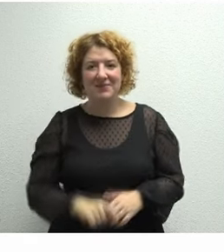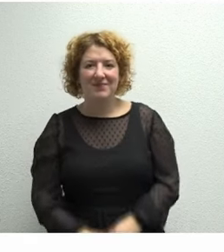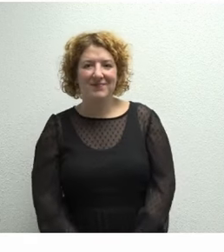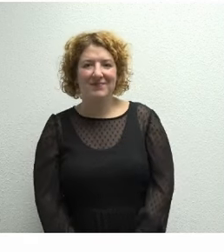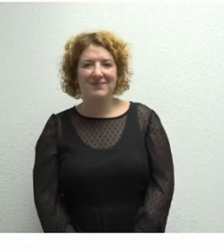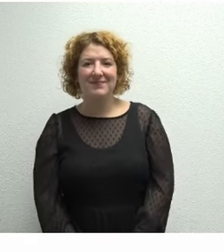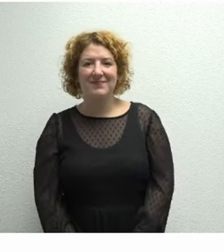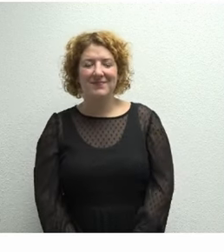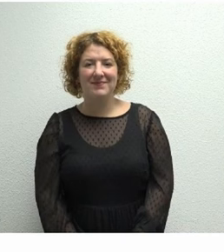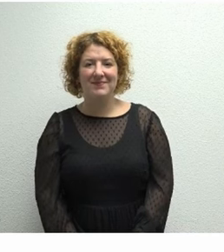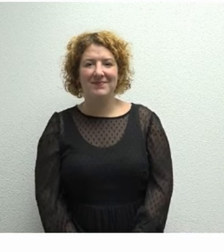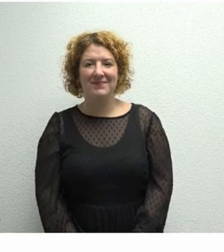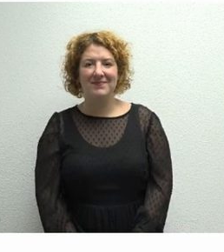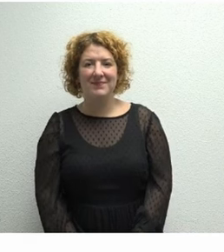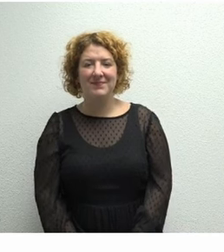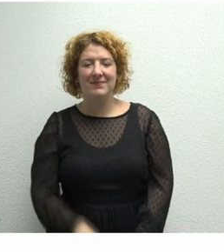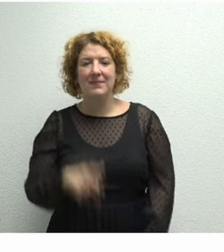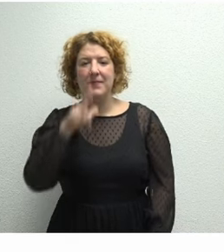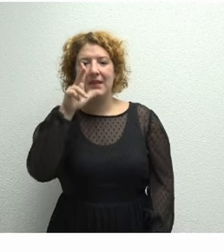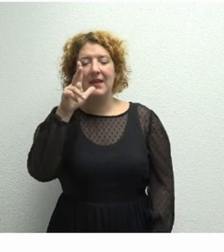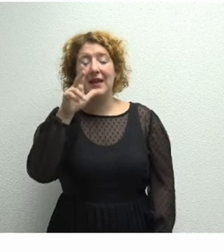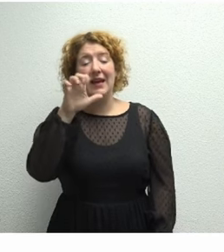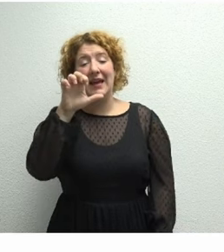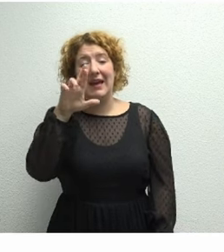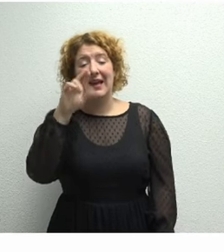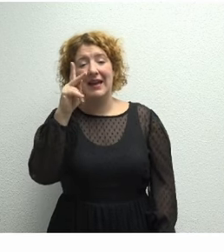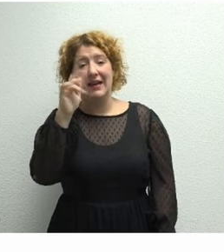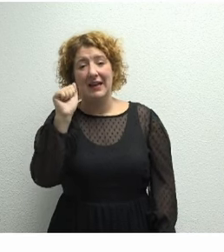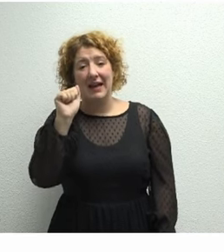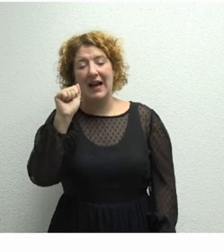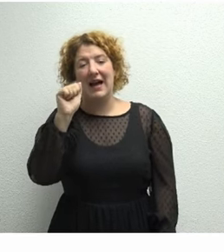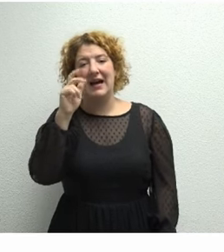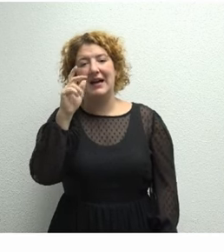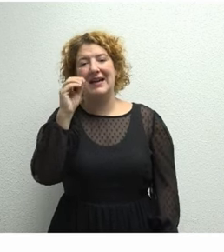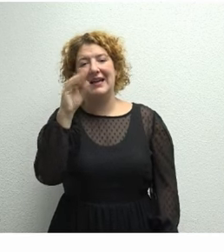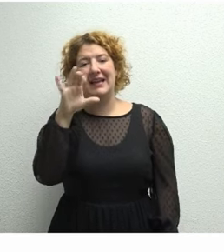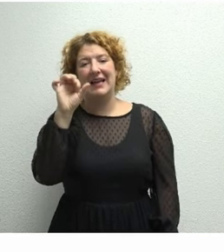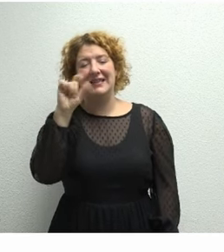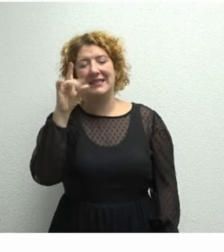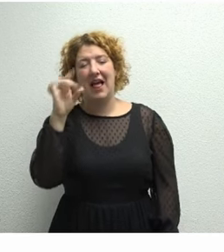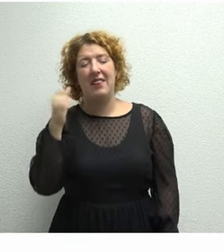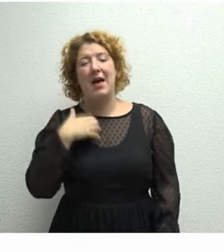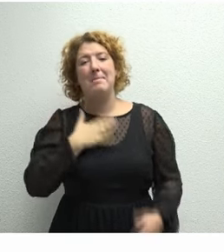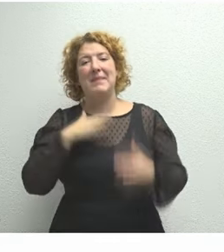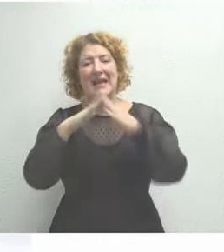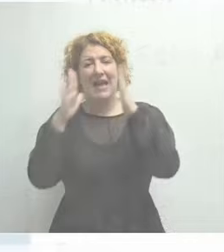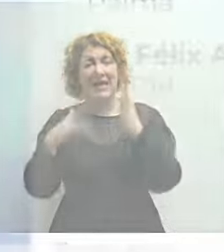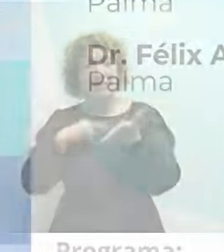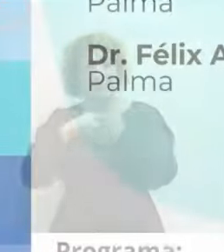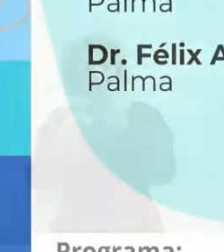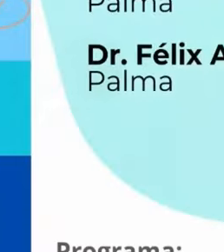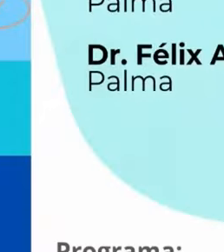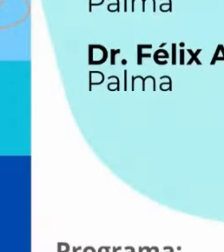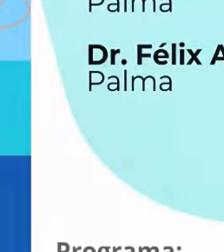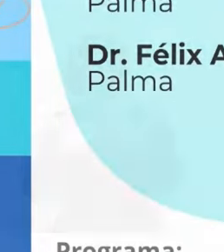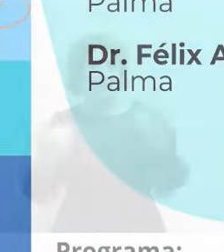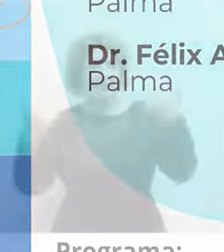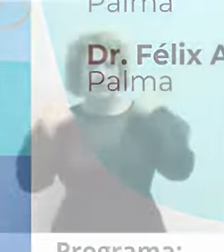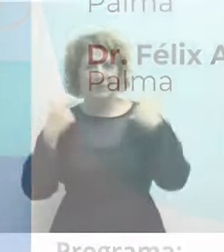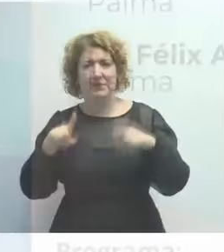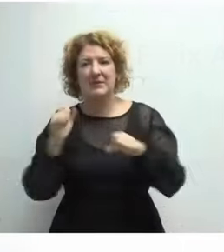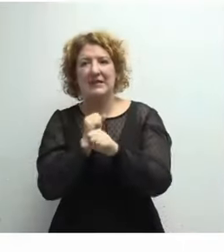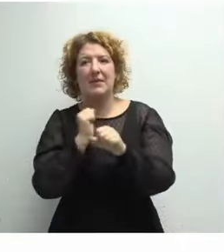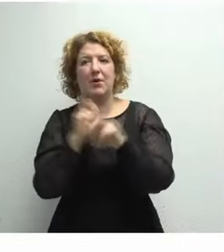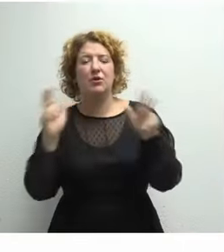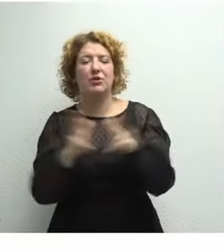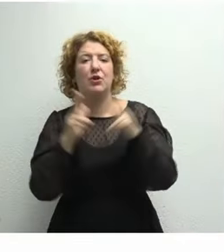van a hablar Erica Quesada que es la responsable del proyecto mi casa en plena inclusión Canarias Lu hablará también Tania María violi que es trabajadora social